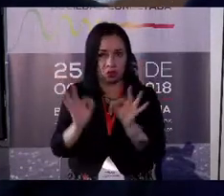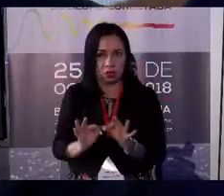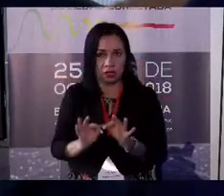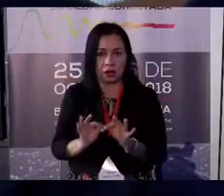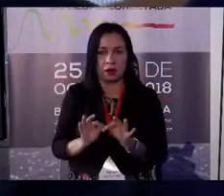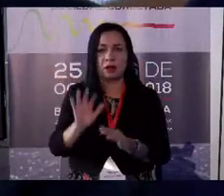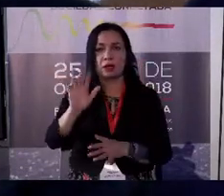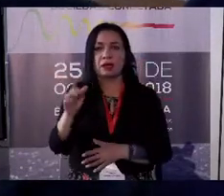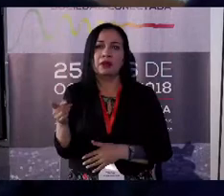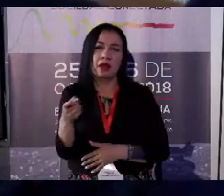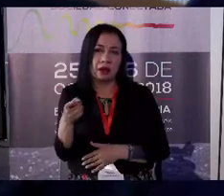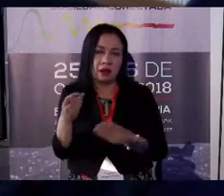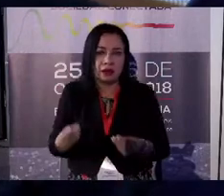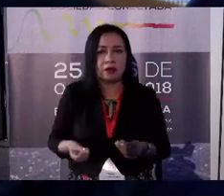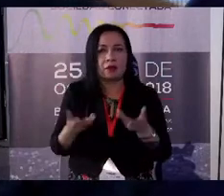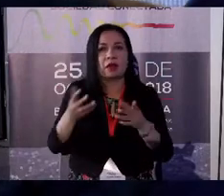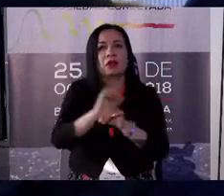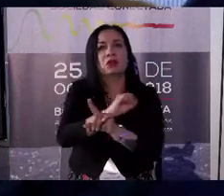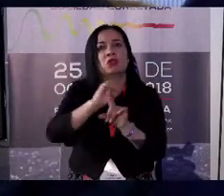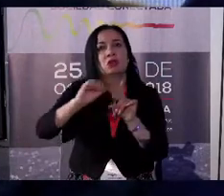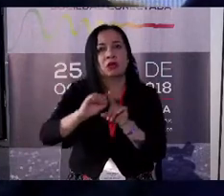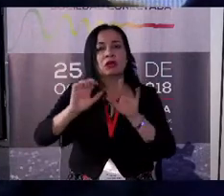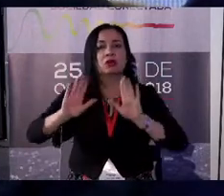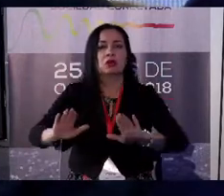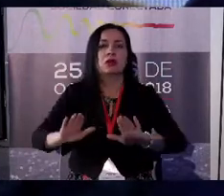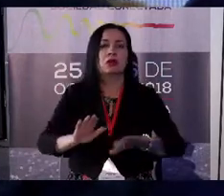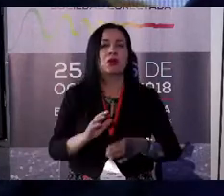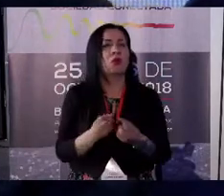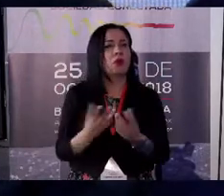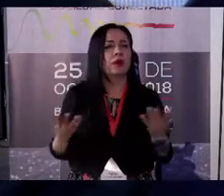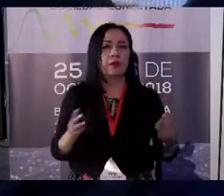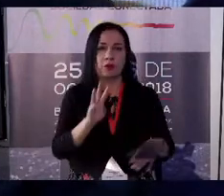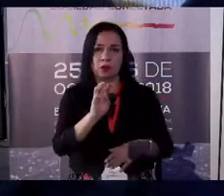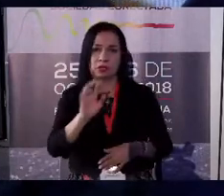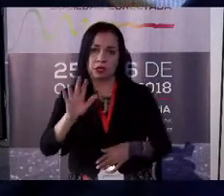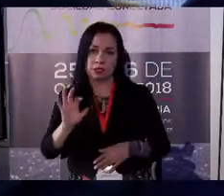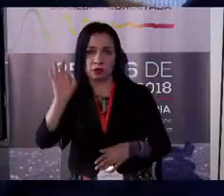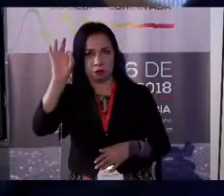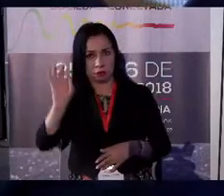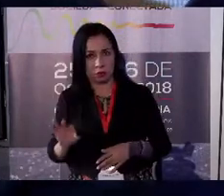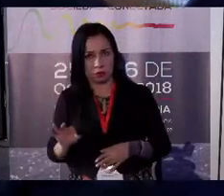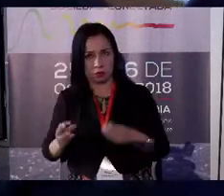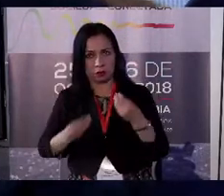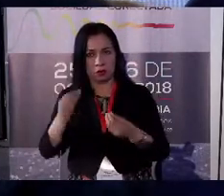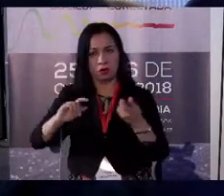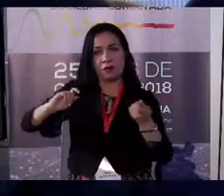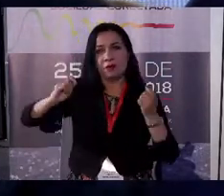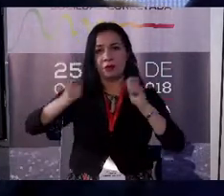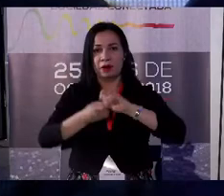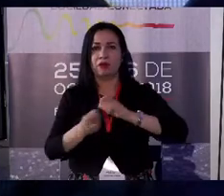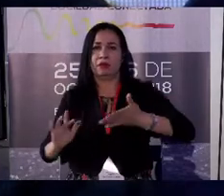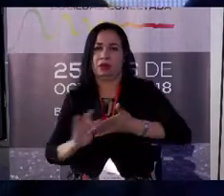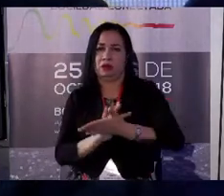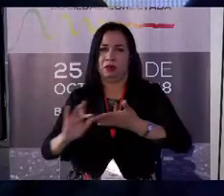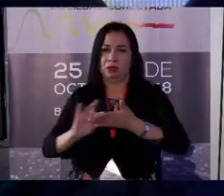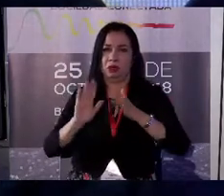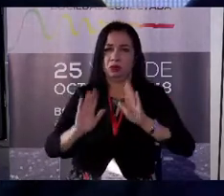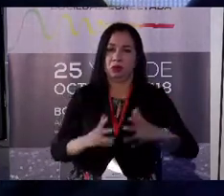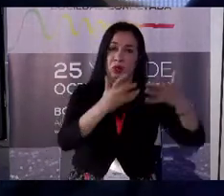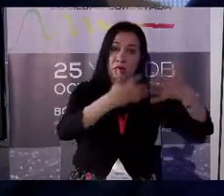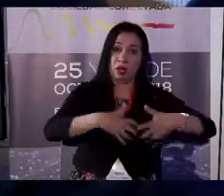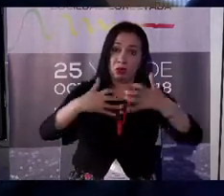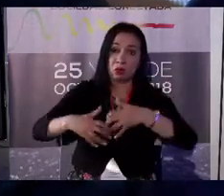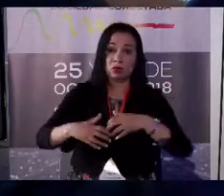a la sociedad en las industrias, un 85% va a ir a la transformación digital de diferentes